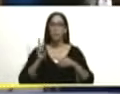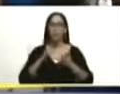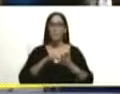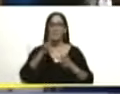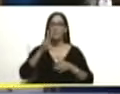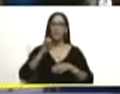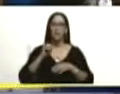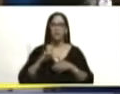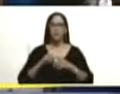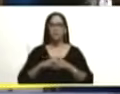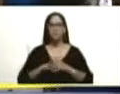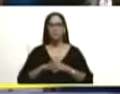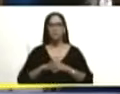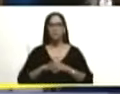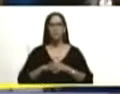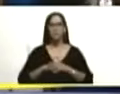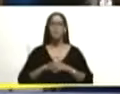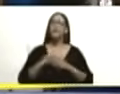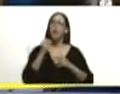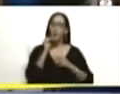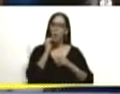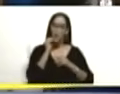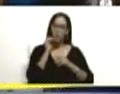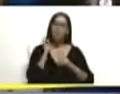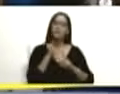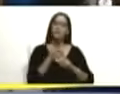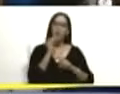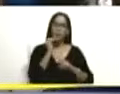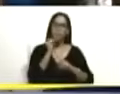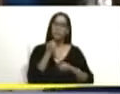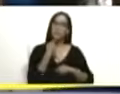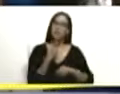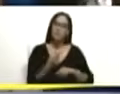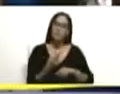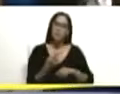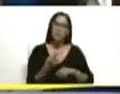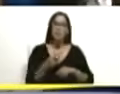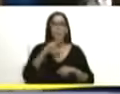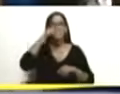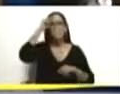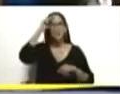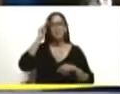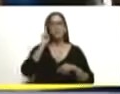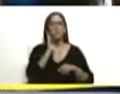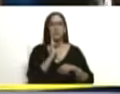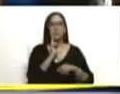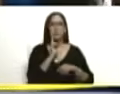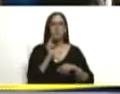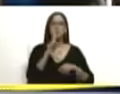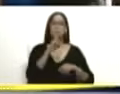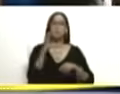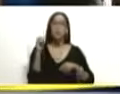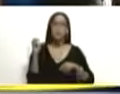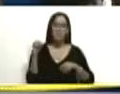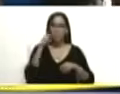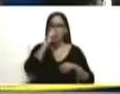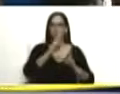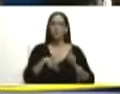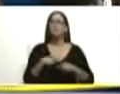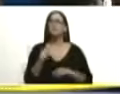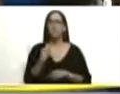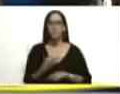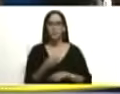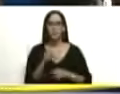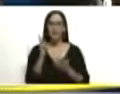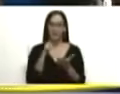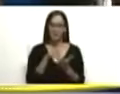2030, para con la juventud y desde la juventud decirle, Padre Libertador, 200 años después,